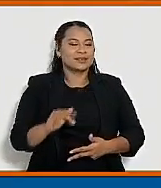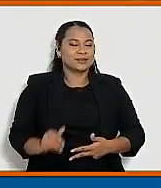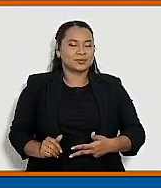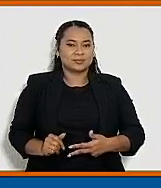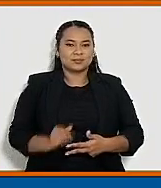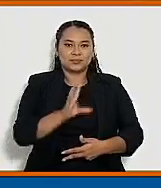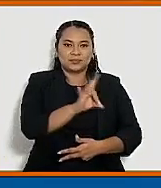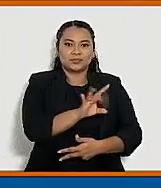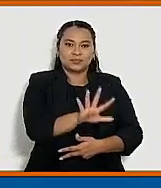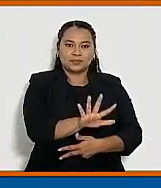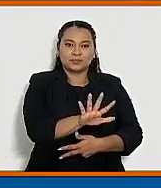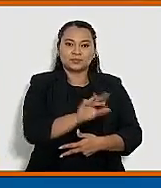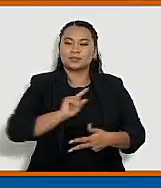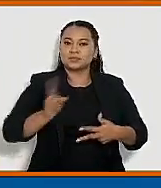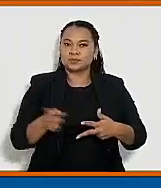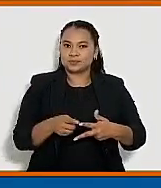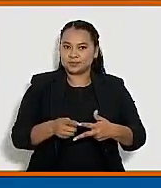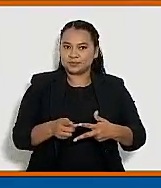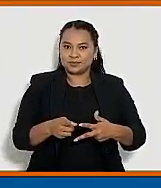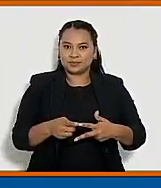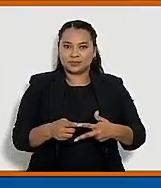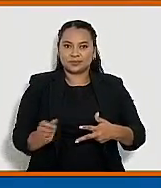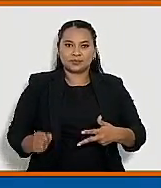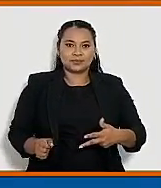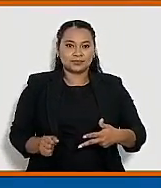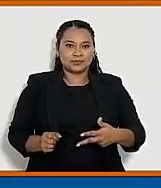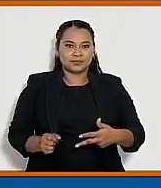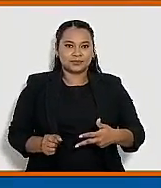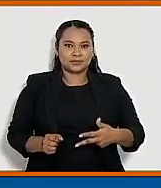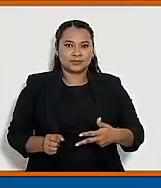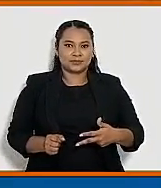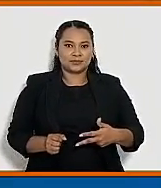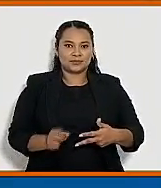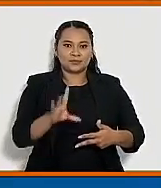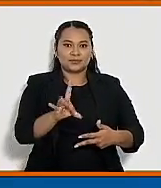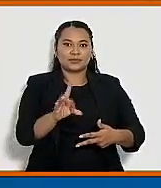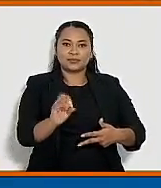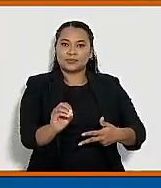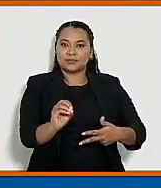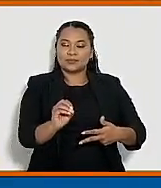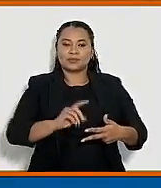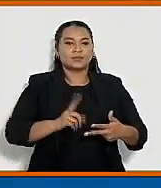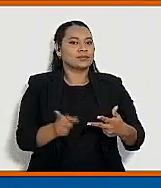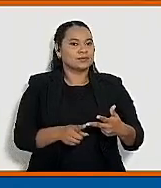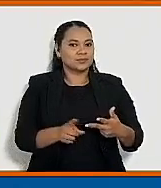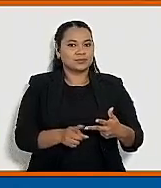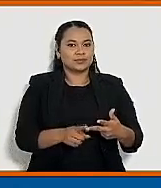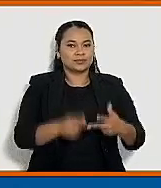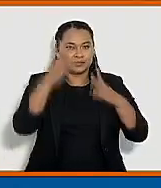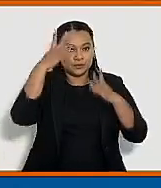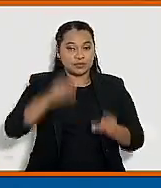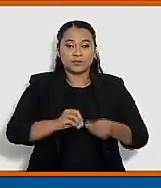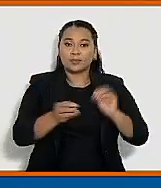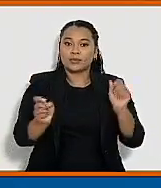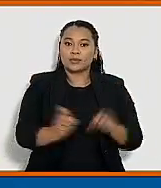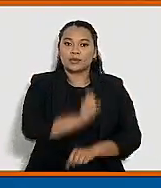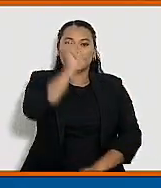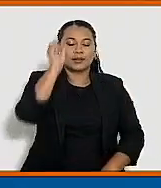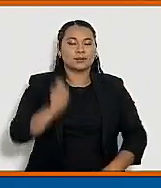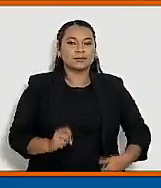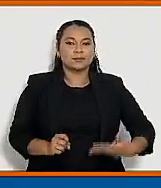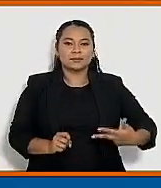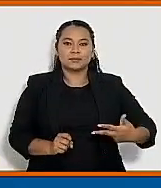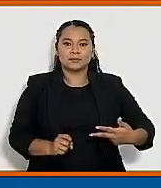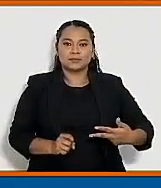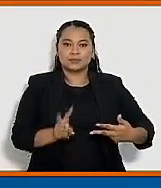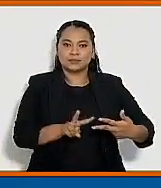85, segundo número ganador. El 80, tercer y decisivo número ganador, suerte. Porque